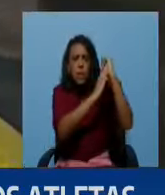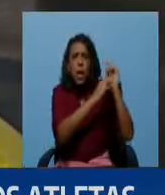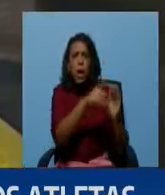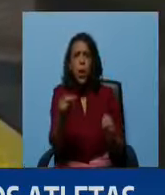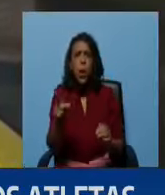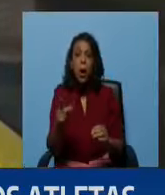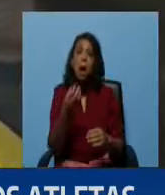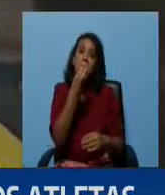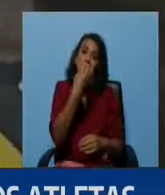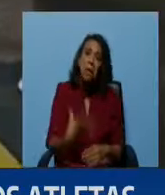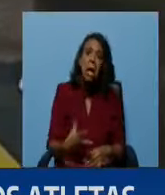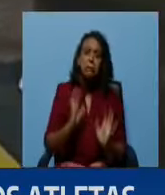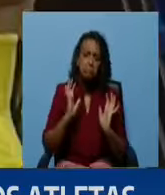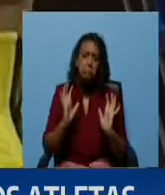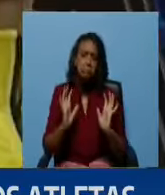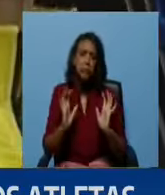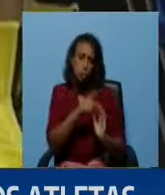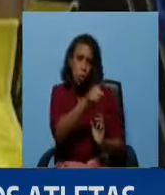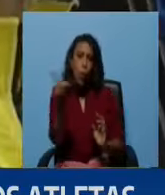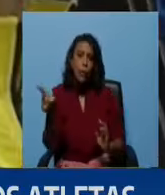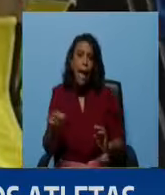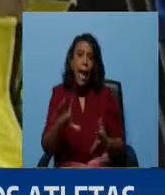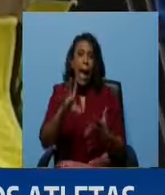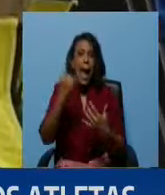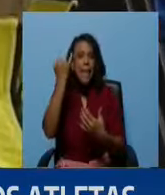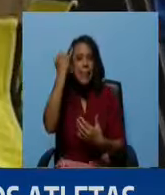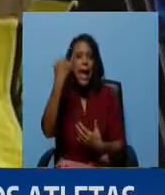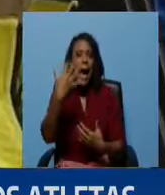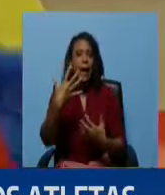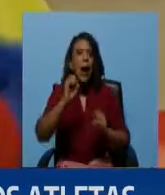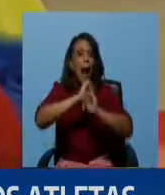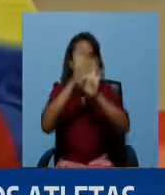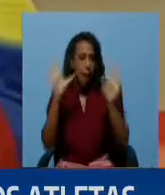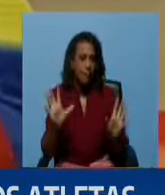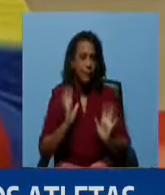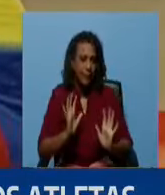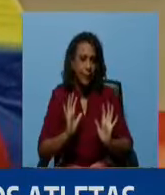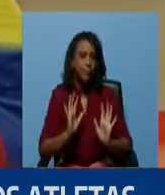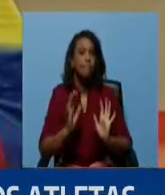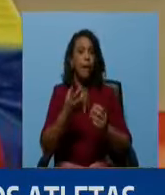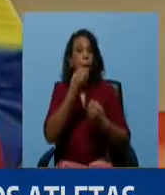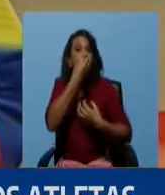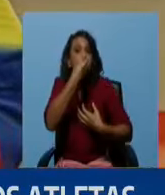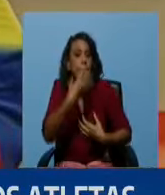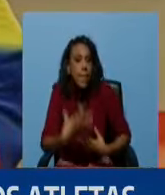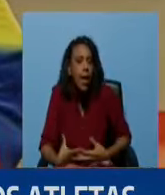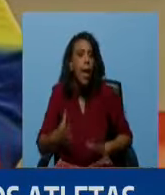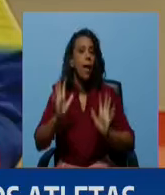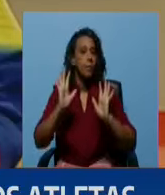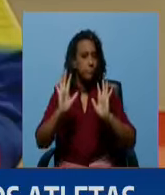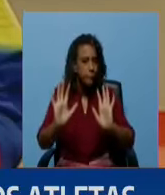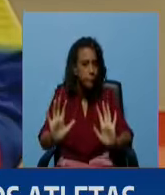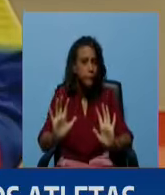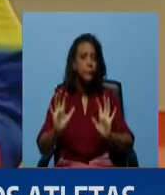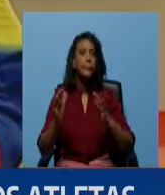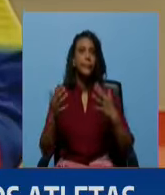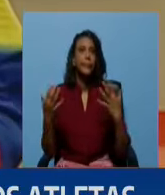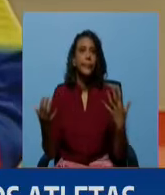está bien, espero que se me entienda la idea, está bien